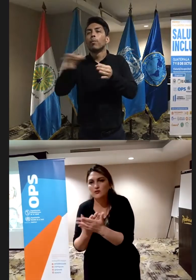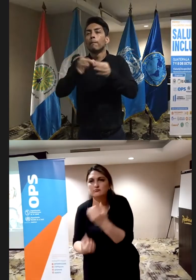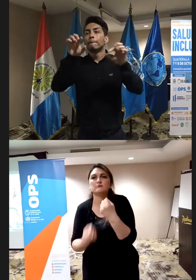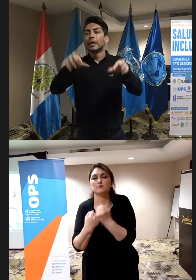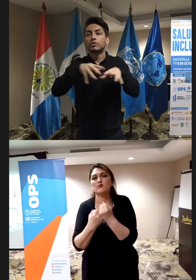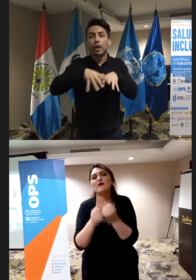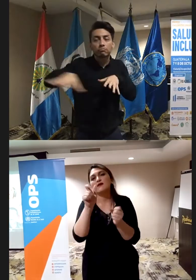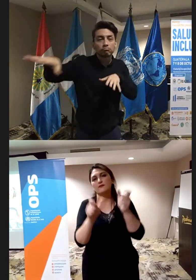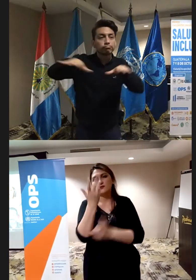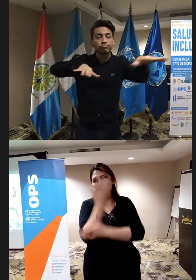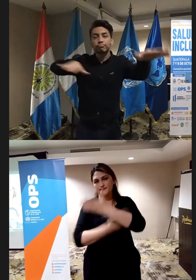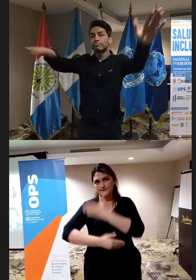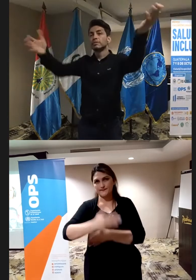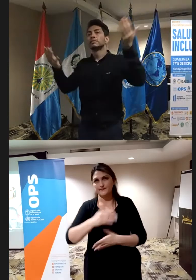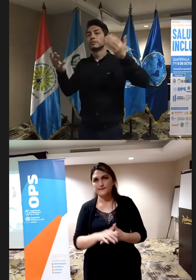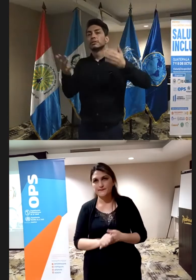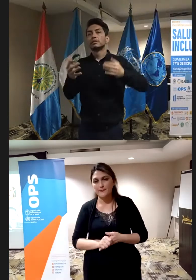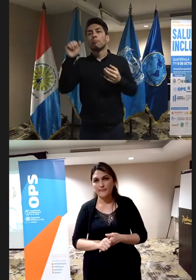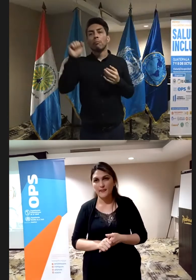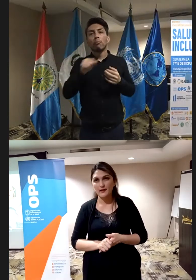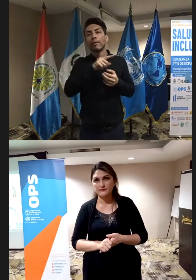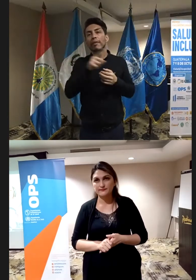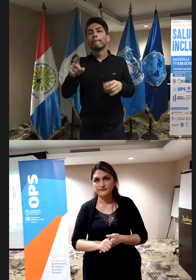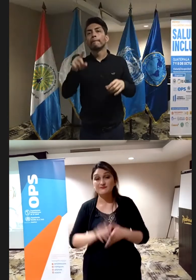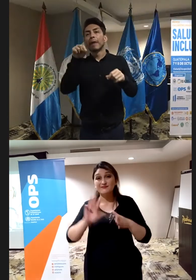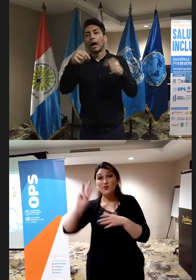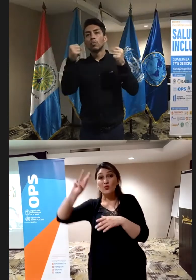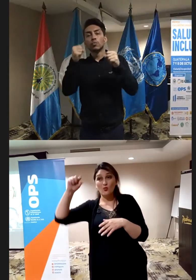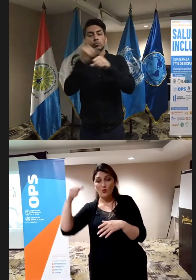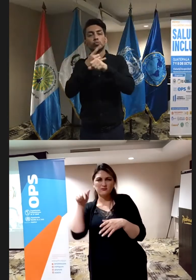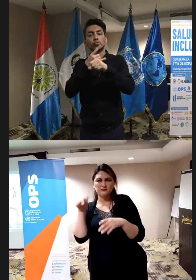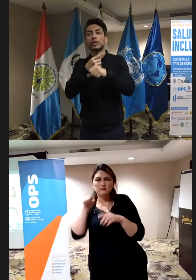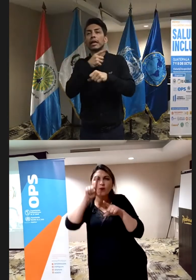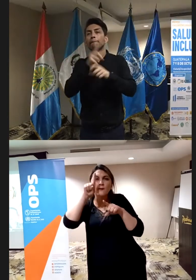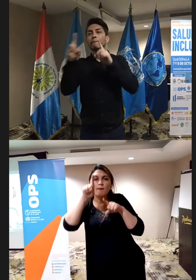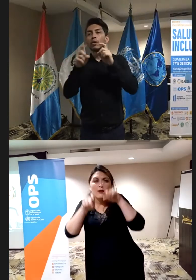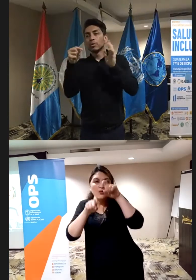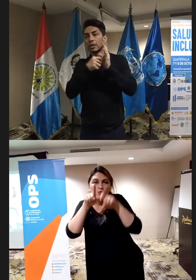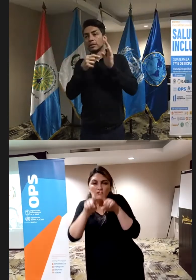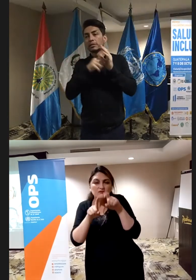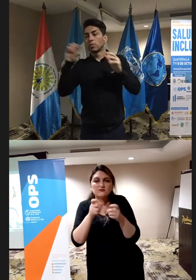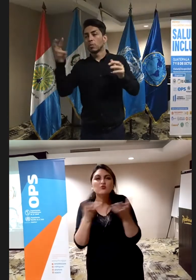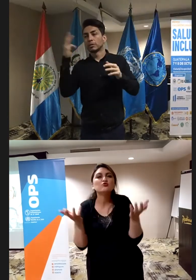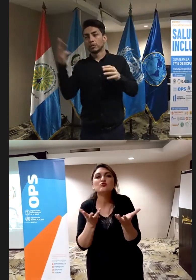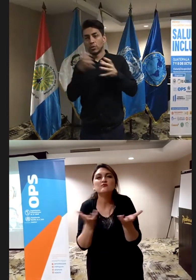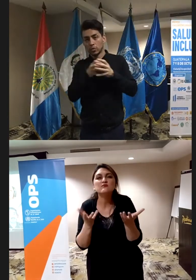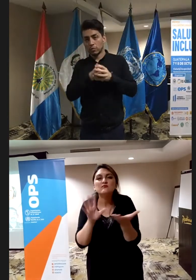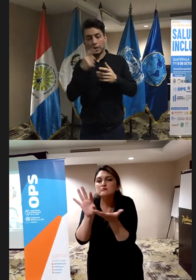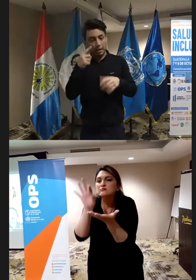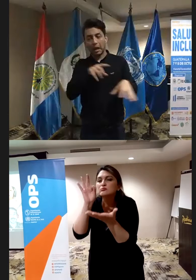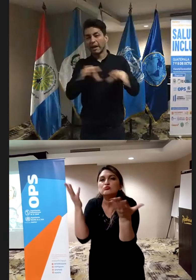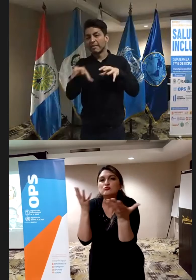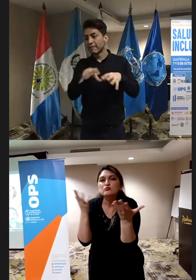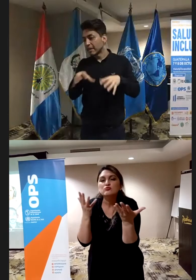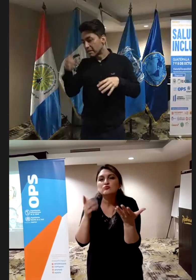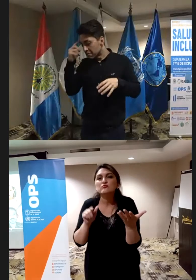los datos pueden ser, gracias a las preguntas del Washington Group, pueden recogerse normalmente durante las actividades de